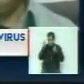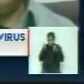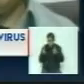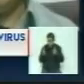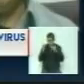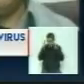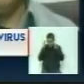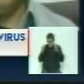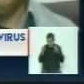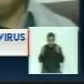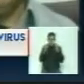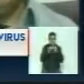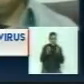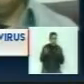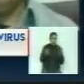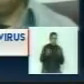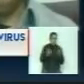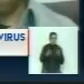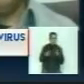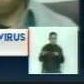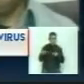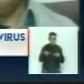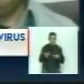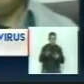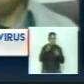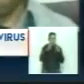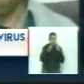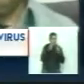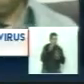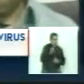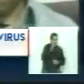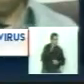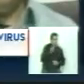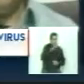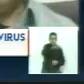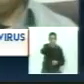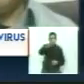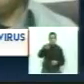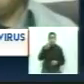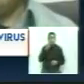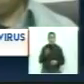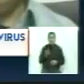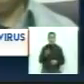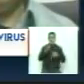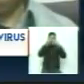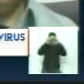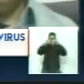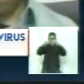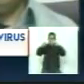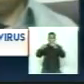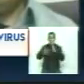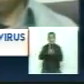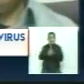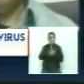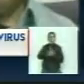suficiente capacidad para realizar testeos masivos en la población, suficiente educación a la población y